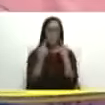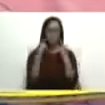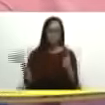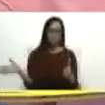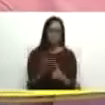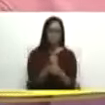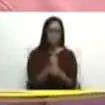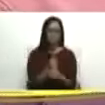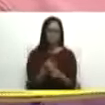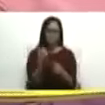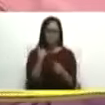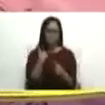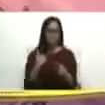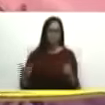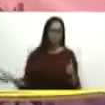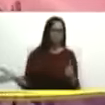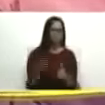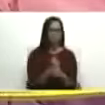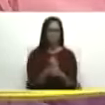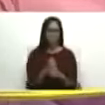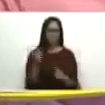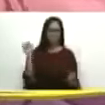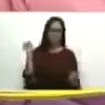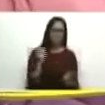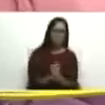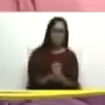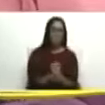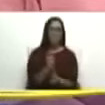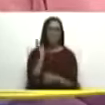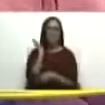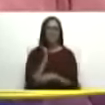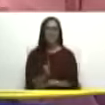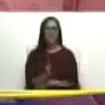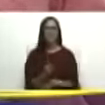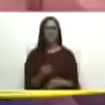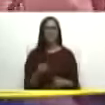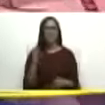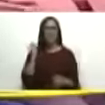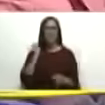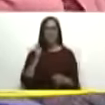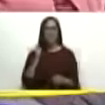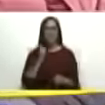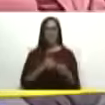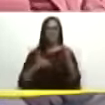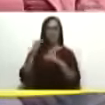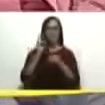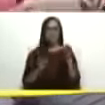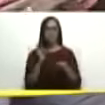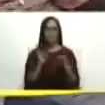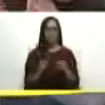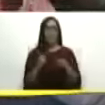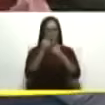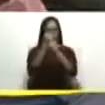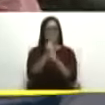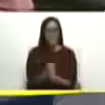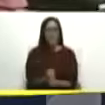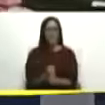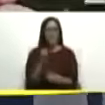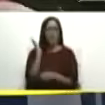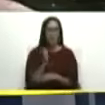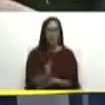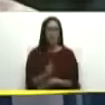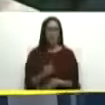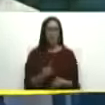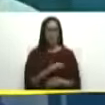develé, los capturamos y los están castigando los tribunales. Espero que los castiguen severamente. Y la investigación